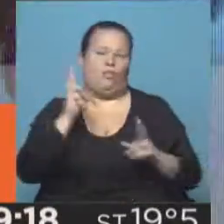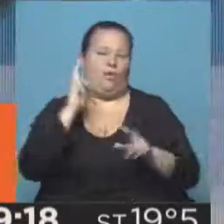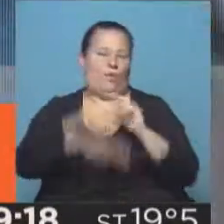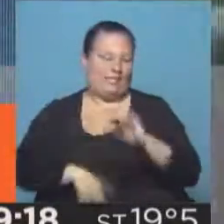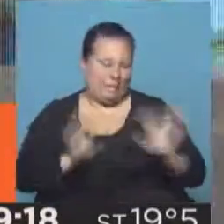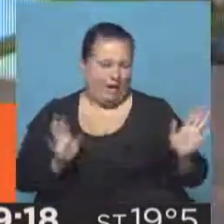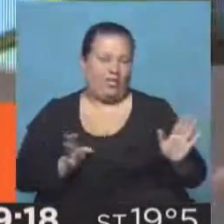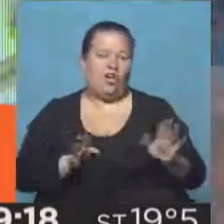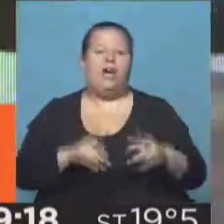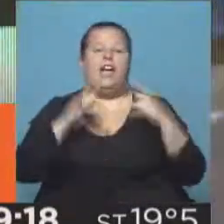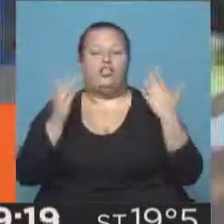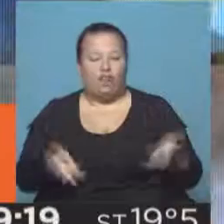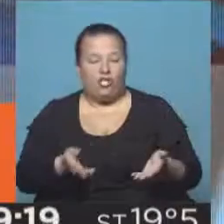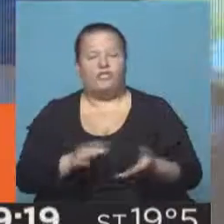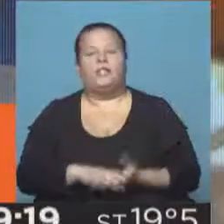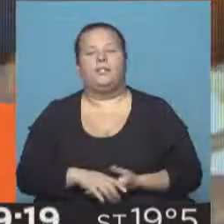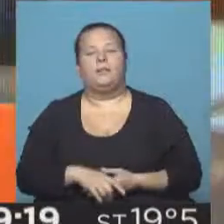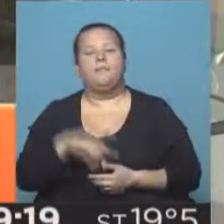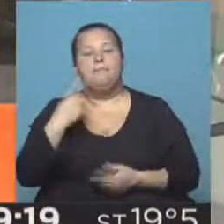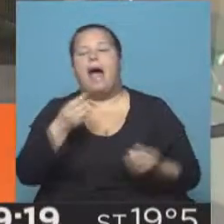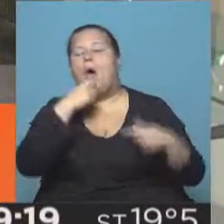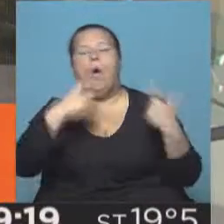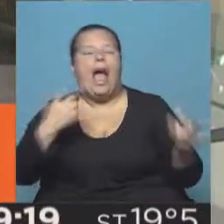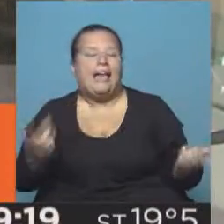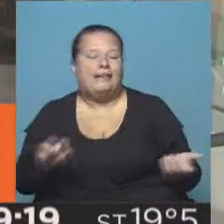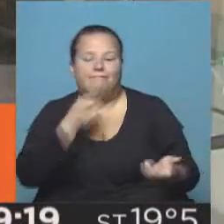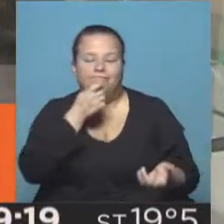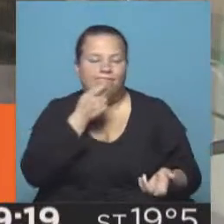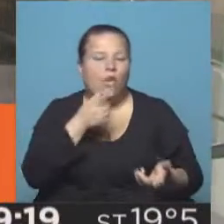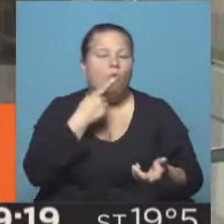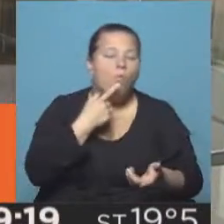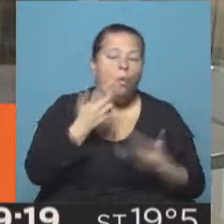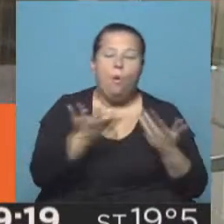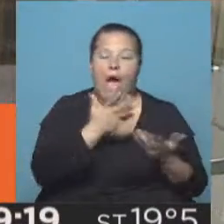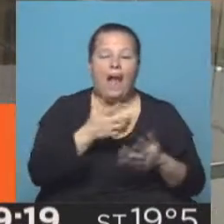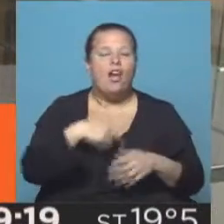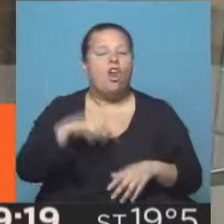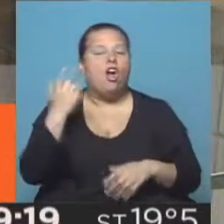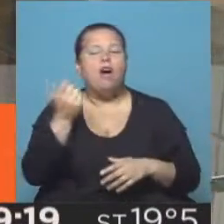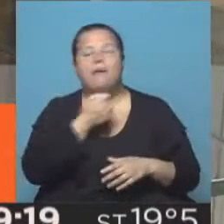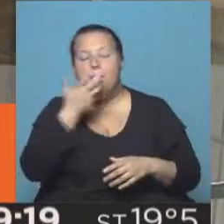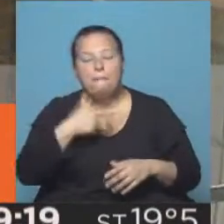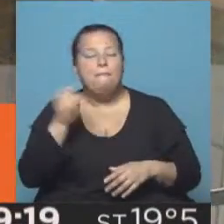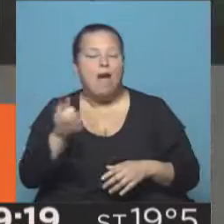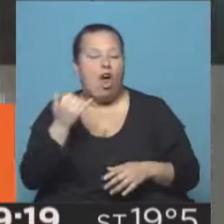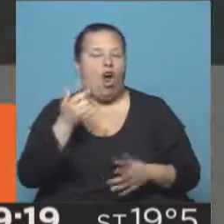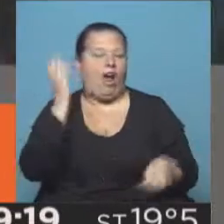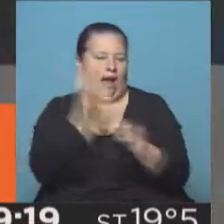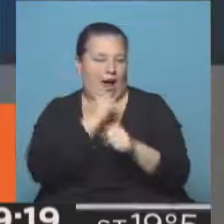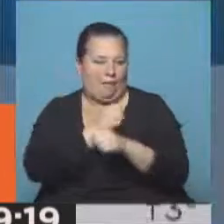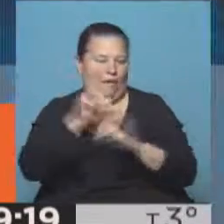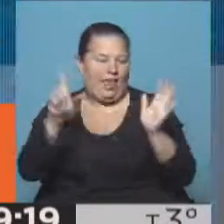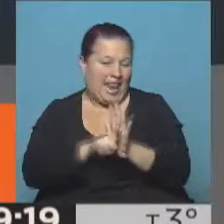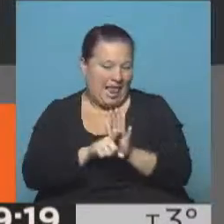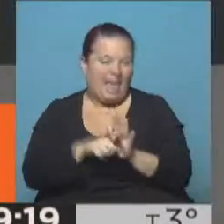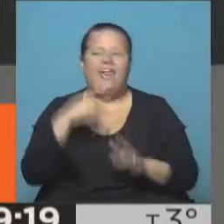prescribir. Sin perjuicio de lo cual, para aventar cualquier tipo de dudas, lo más deseable es que se sancione finalmente la